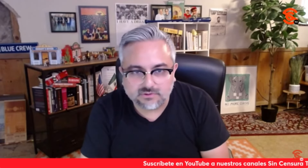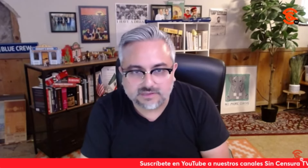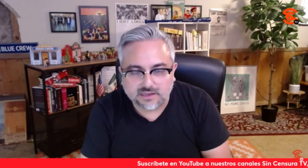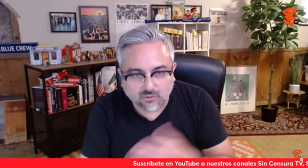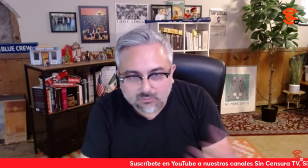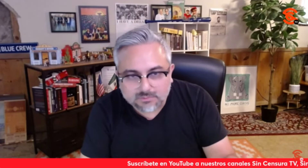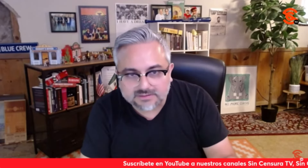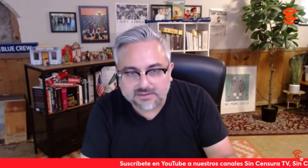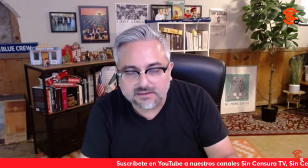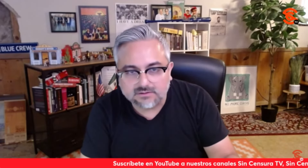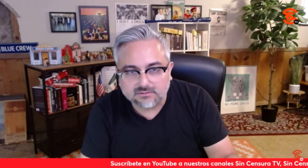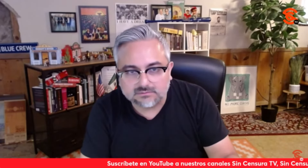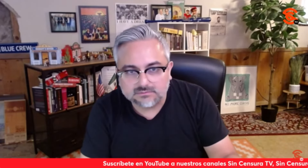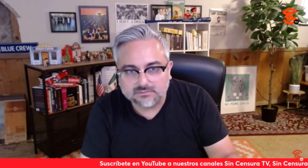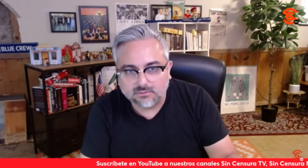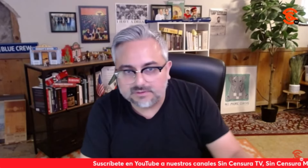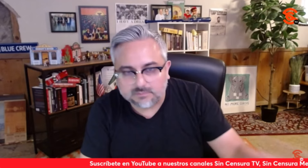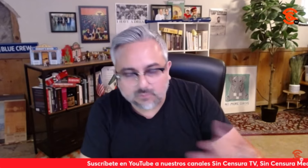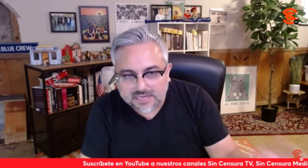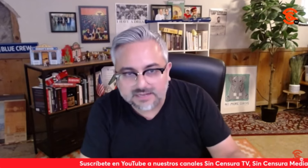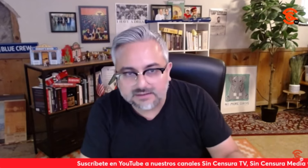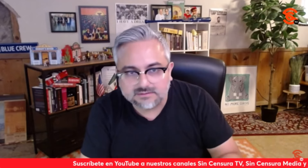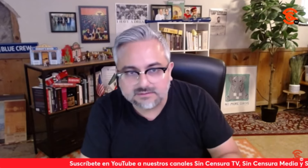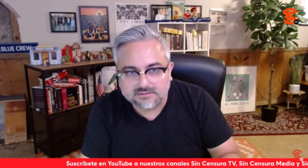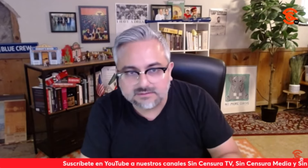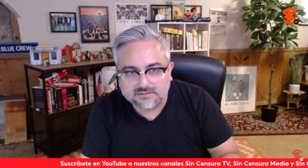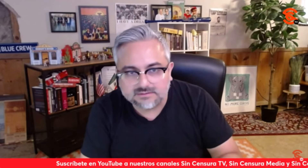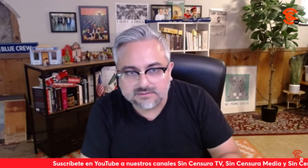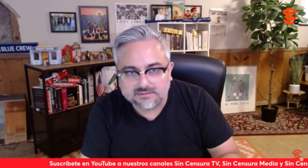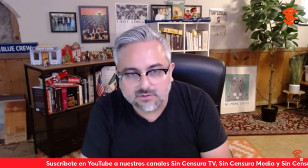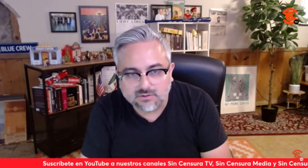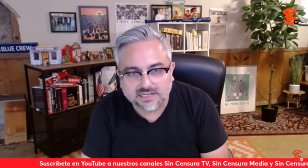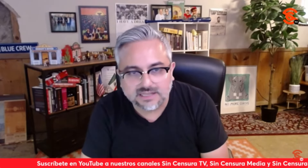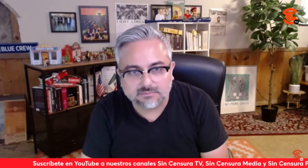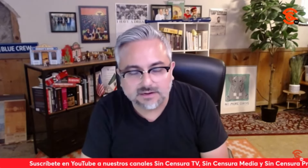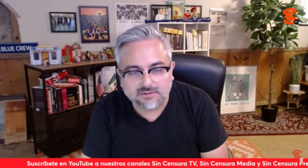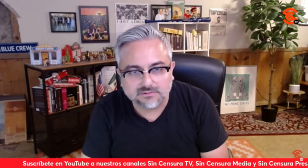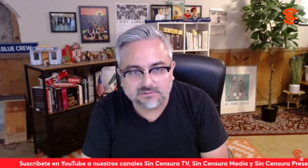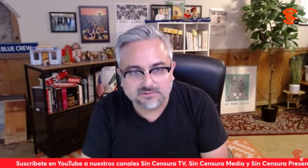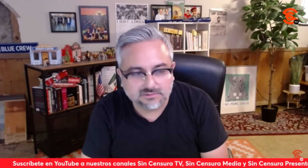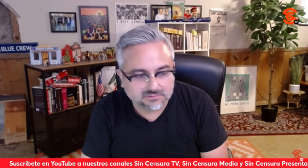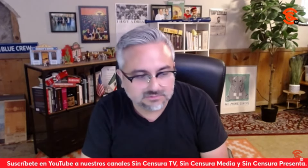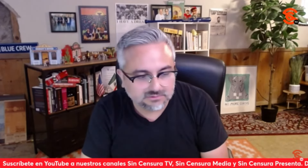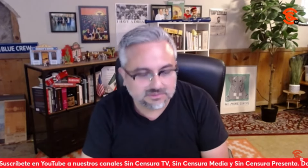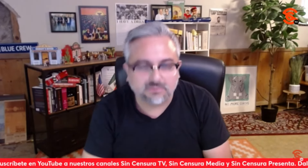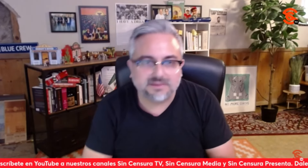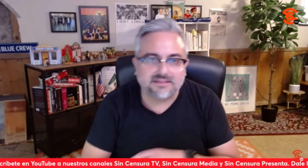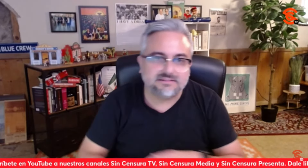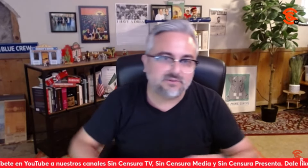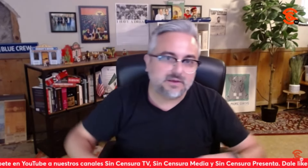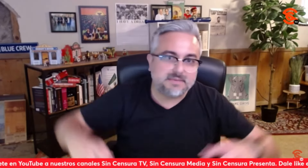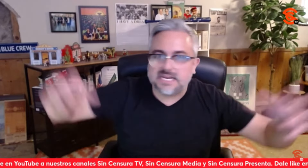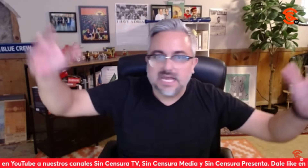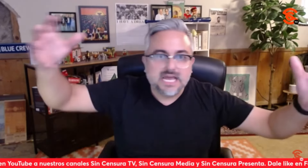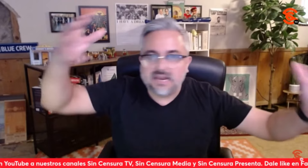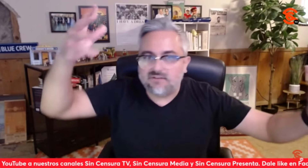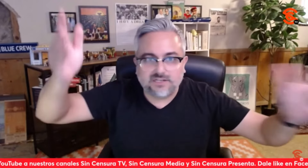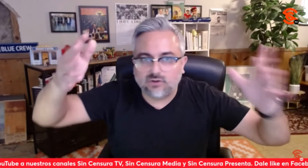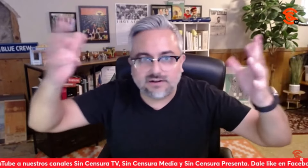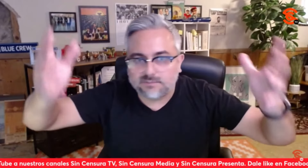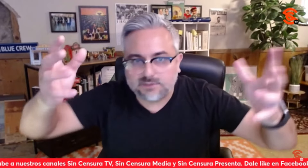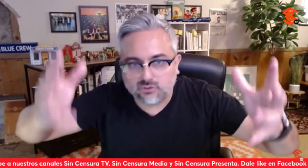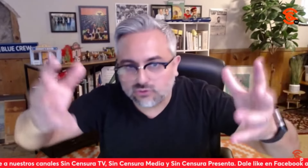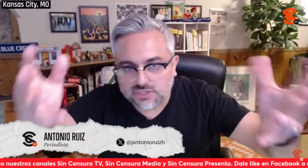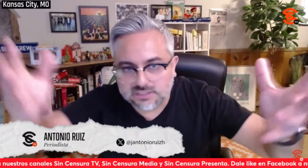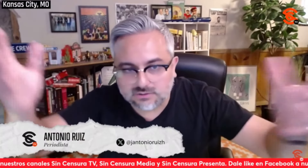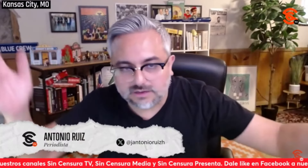de beso hasta con hombres, con hombres y mujeres, allá en México, no tiene nada de malo, ¿no? Y no me andan diciendo, ay, miren, le faltó